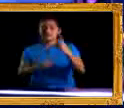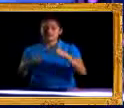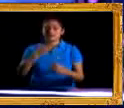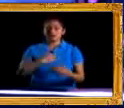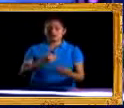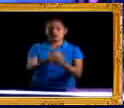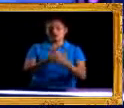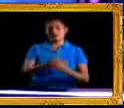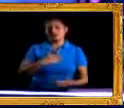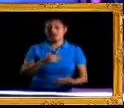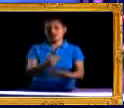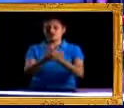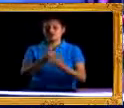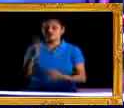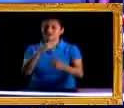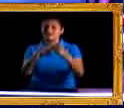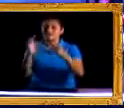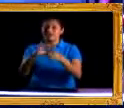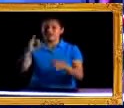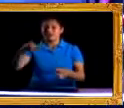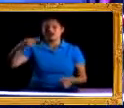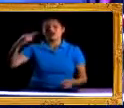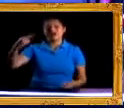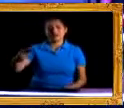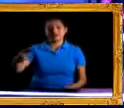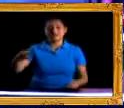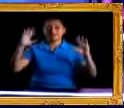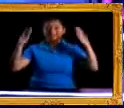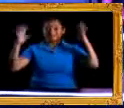Jehová, mi socorro viene de Jehová.